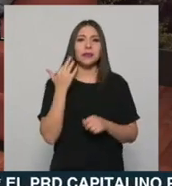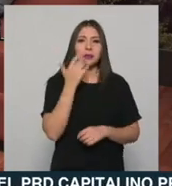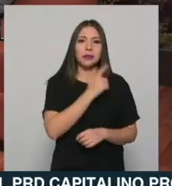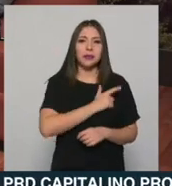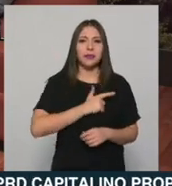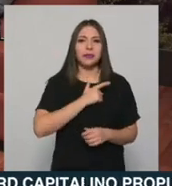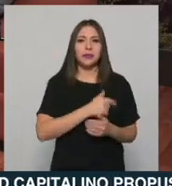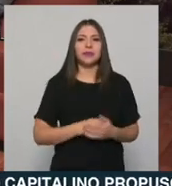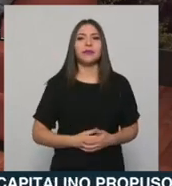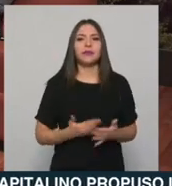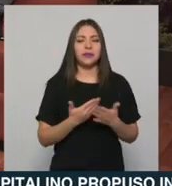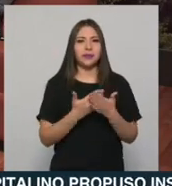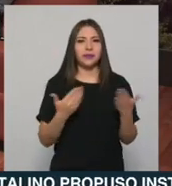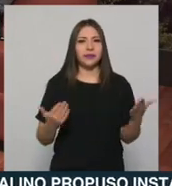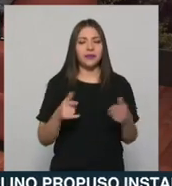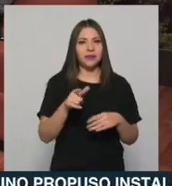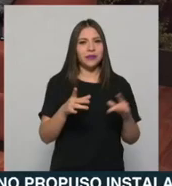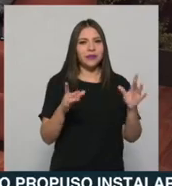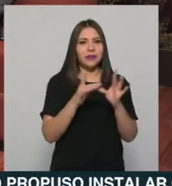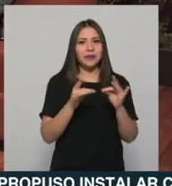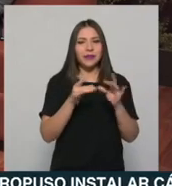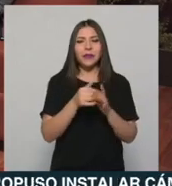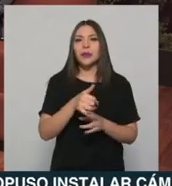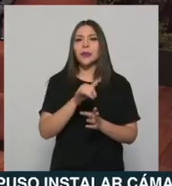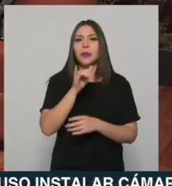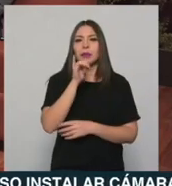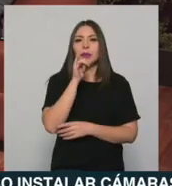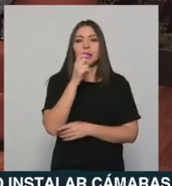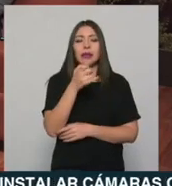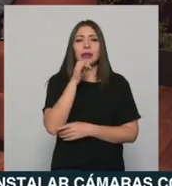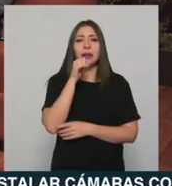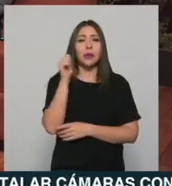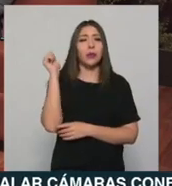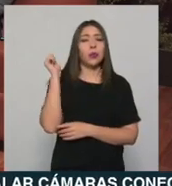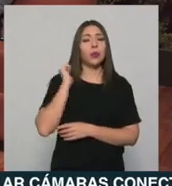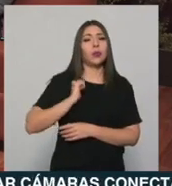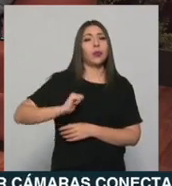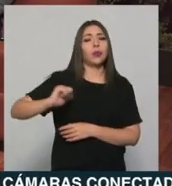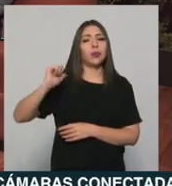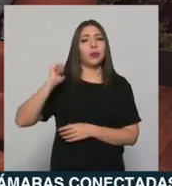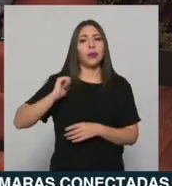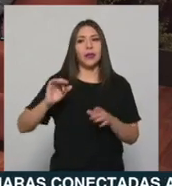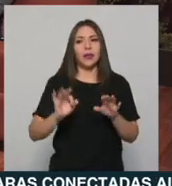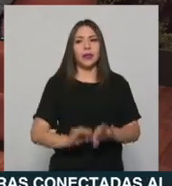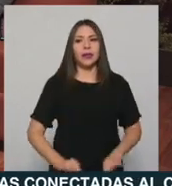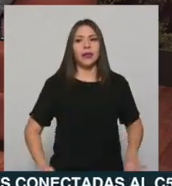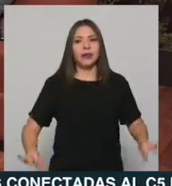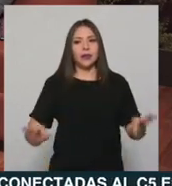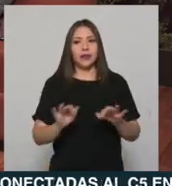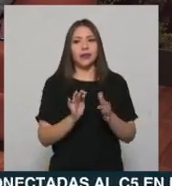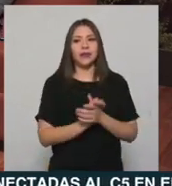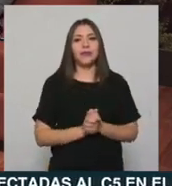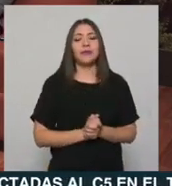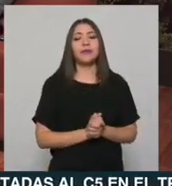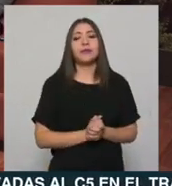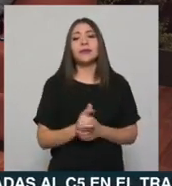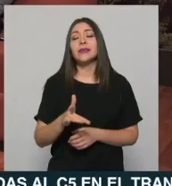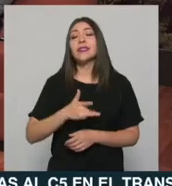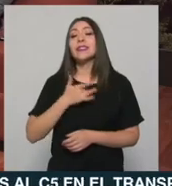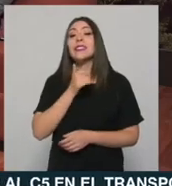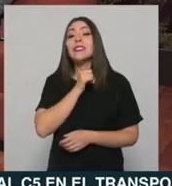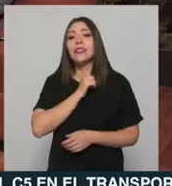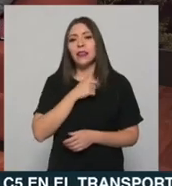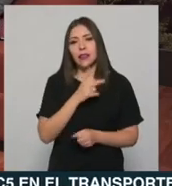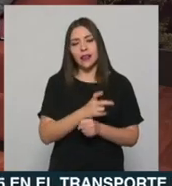Mi Negocio le queremos hablar precisamente de una de las bebidas prehispánicas más Ya hasta importantes. me dio sed, ya ¿Te me dio dio sed? sed, ya me dio Te sed. invito un Muy café. temprano, sí. Y que